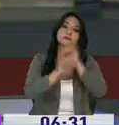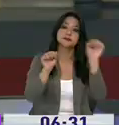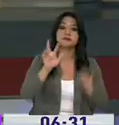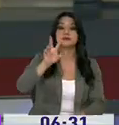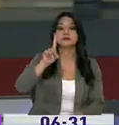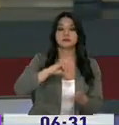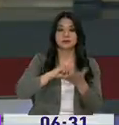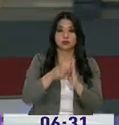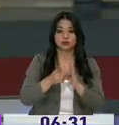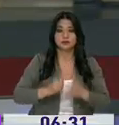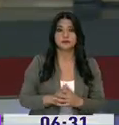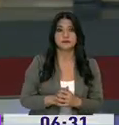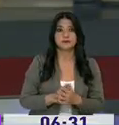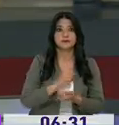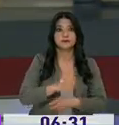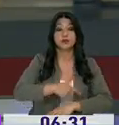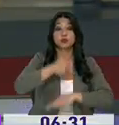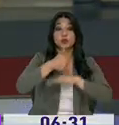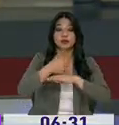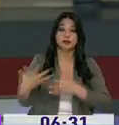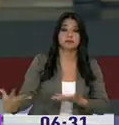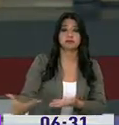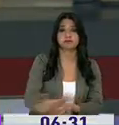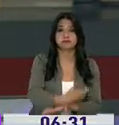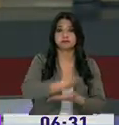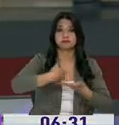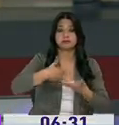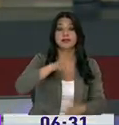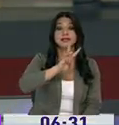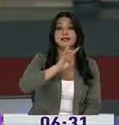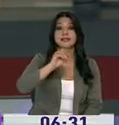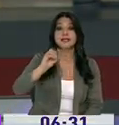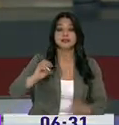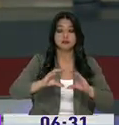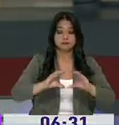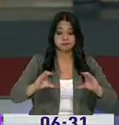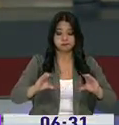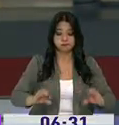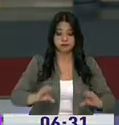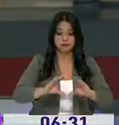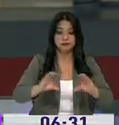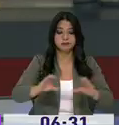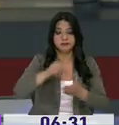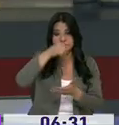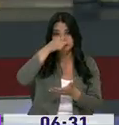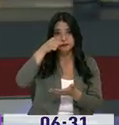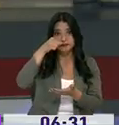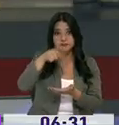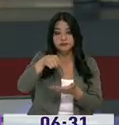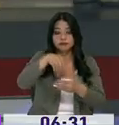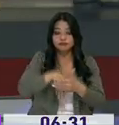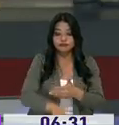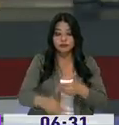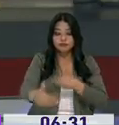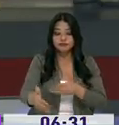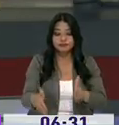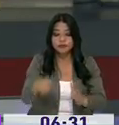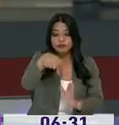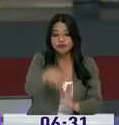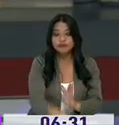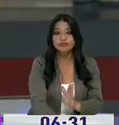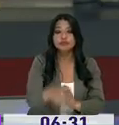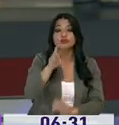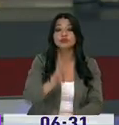6:31 a.m, autoridades decomisaron, amigos, más de 600 bloques de cocaína en una cisterna, esto en el sur de Guayaquil. 2 personas